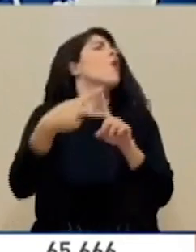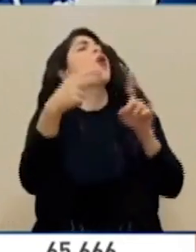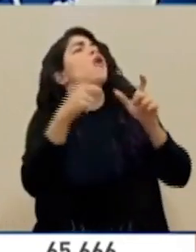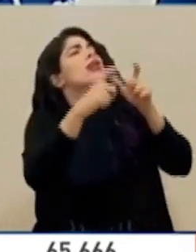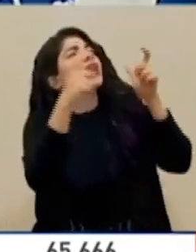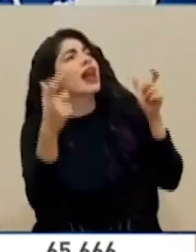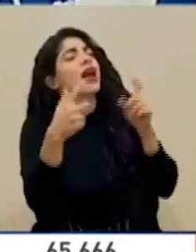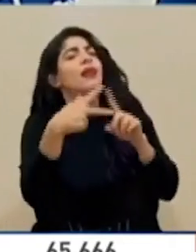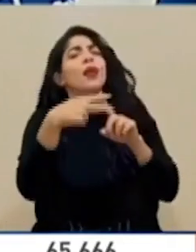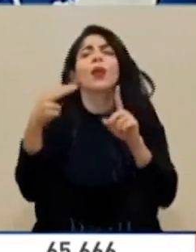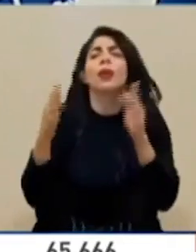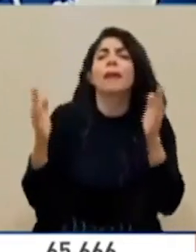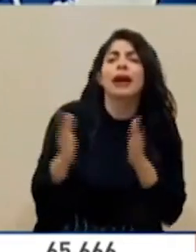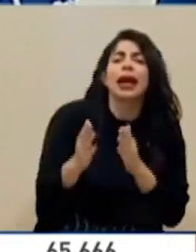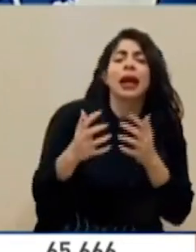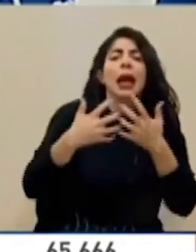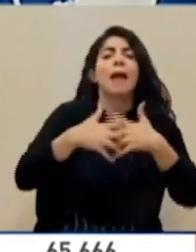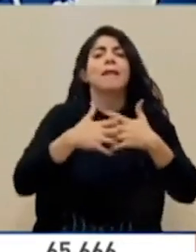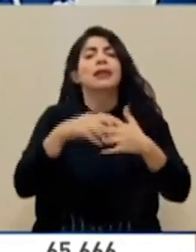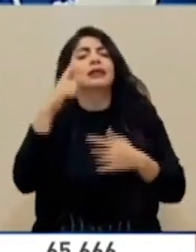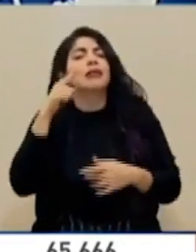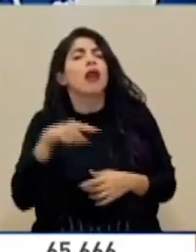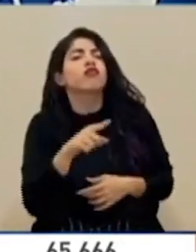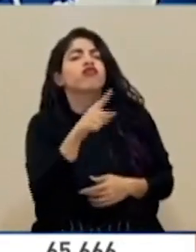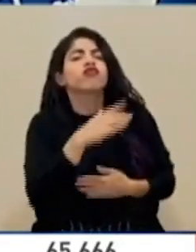y pequeños, empresas de aventura,